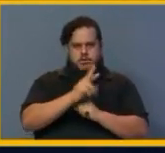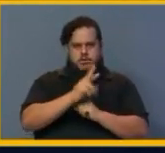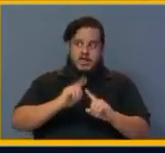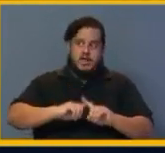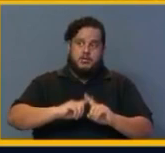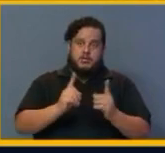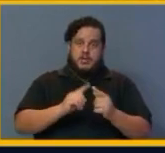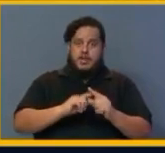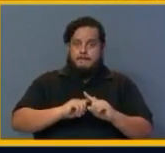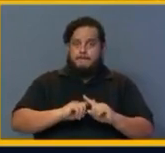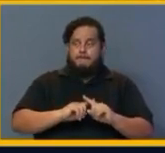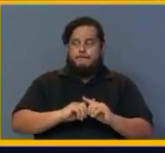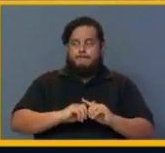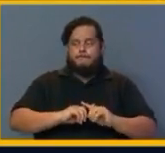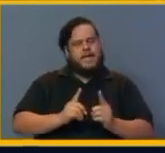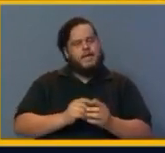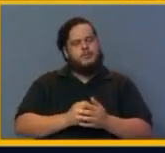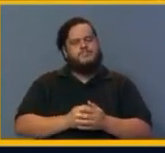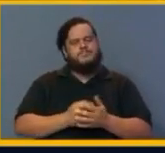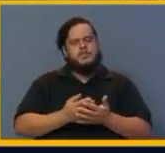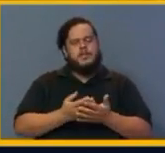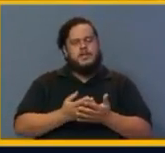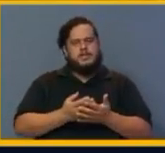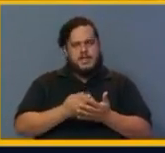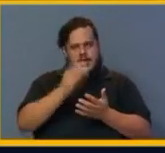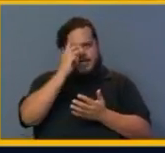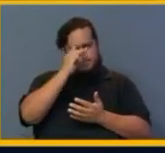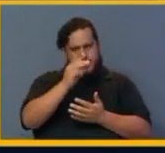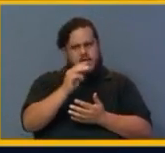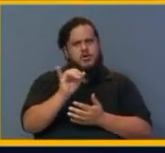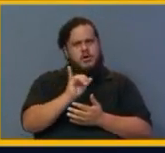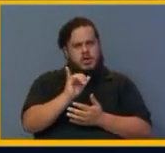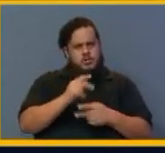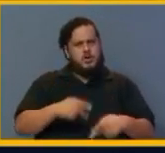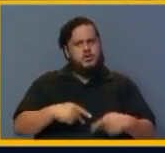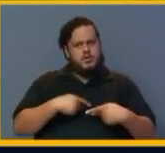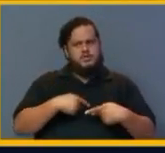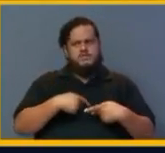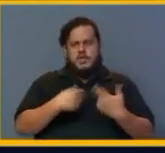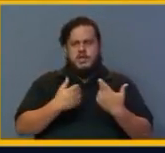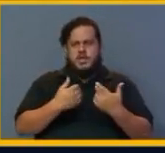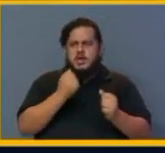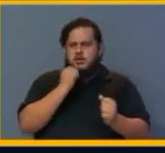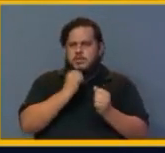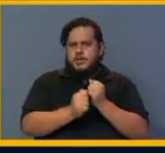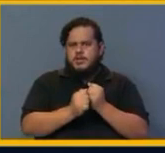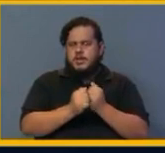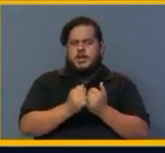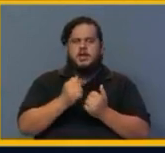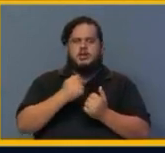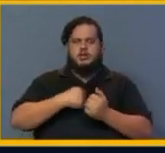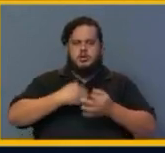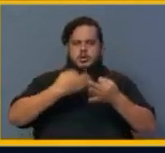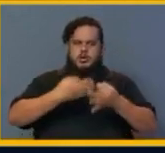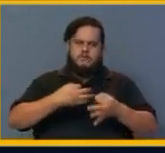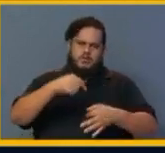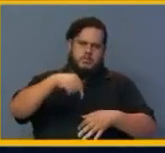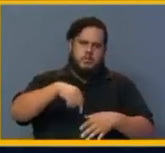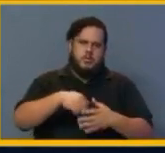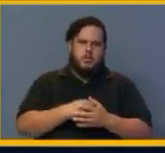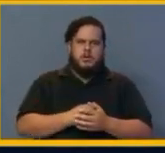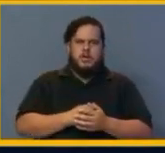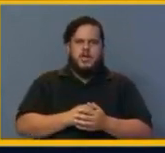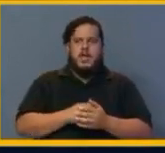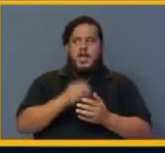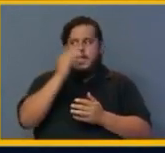pero de que México también lo viví, lo pasé, eso te lo firmo hoy, ¿verdad? Que en